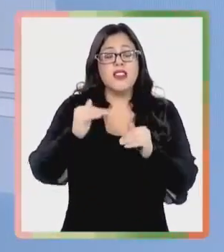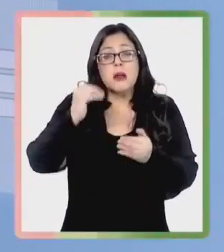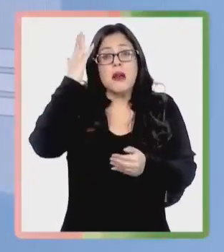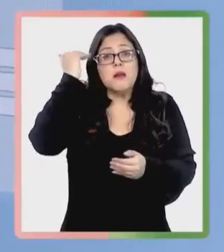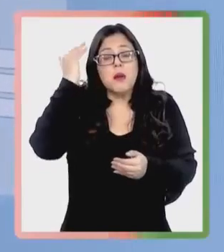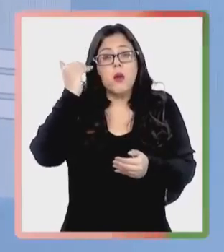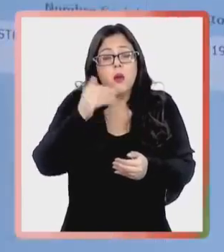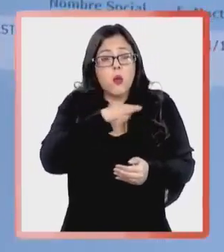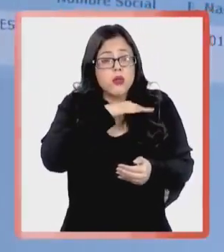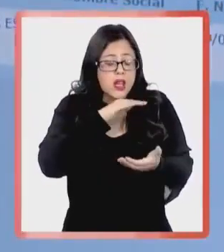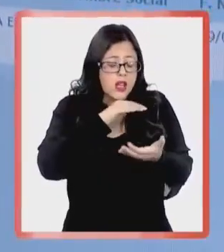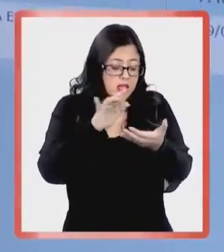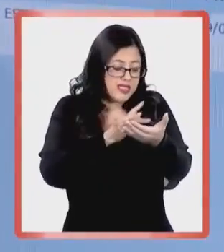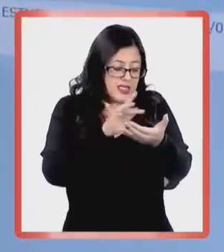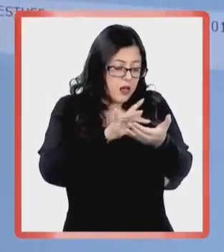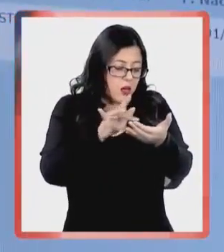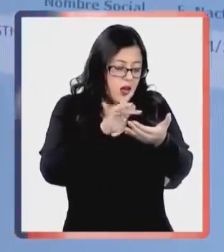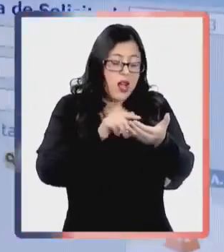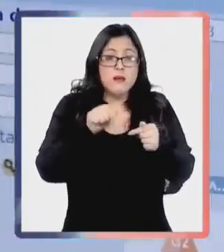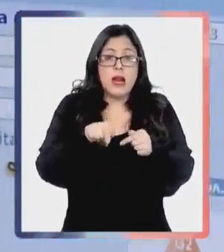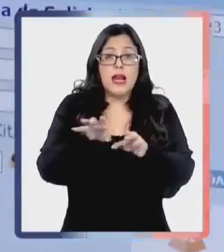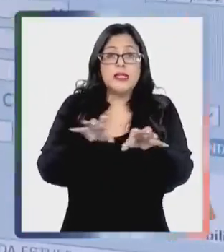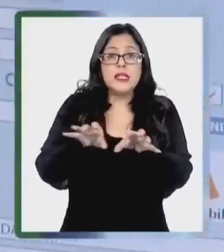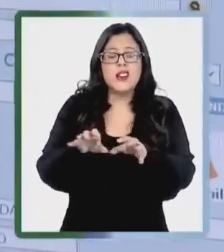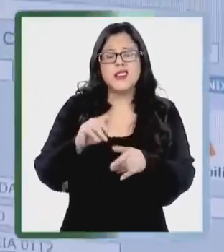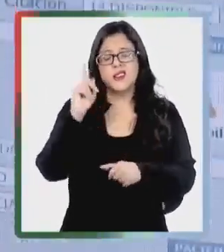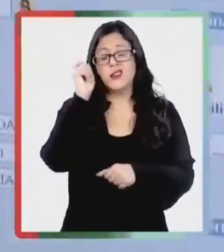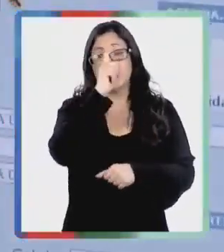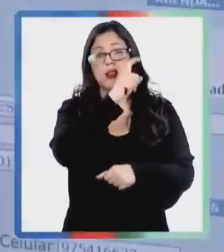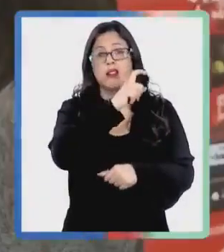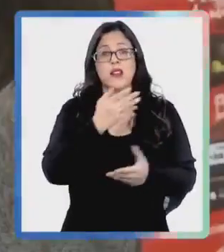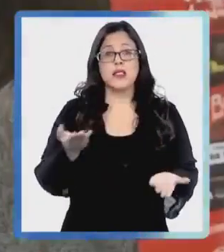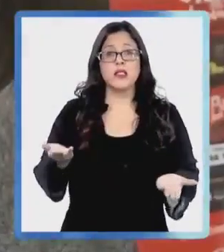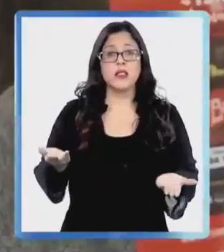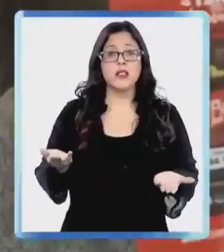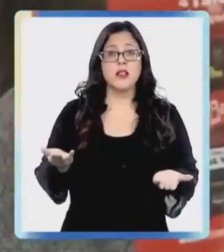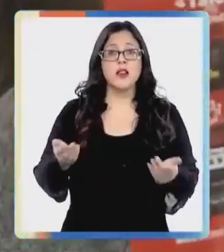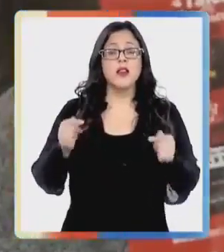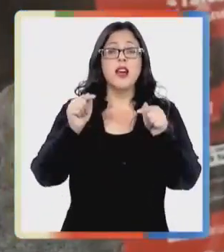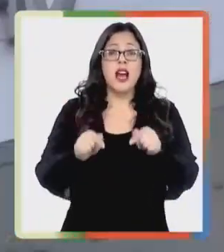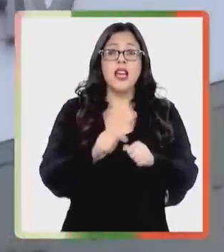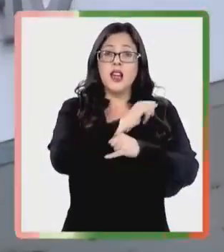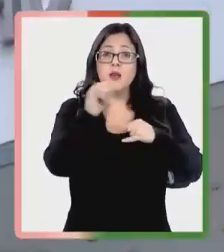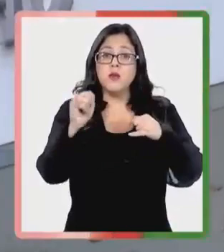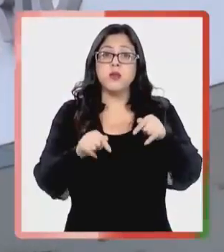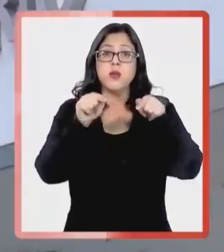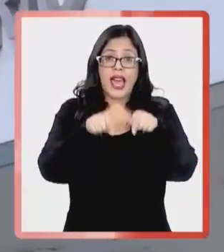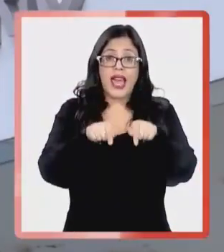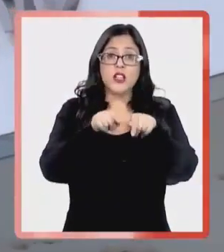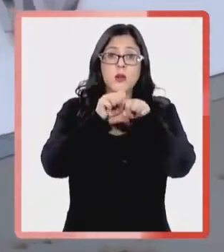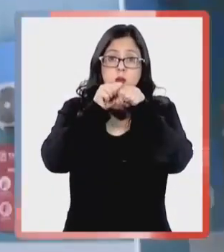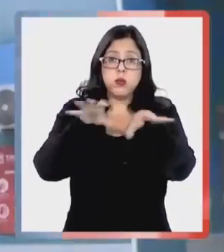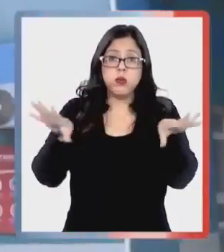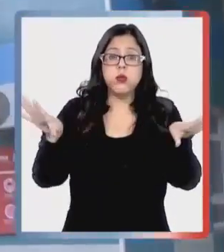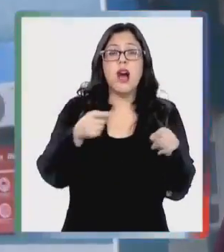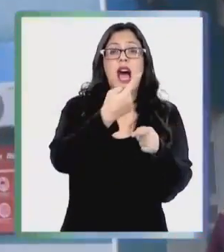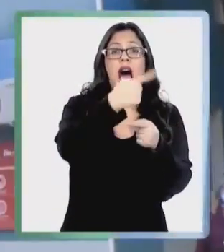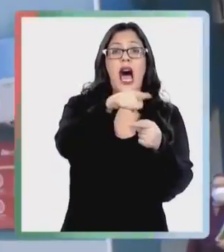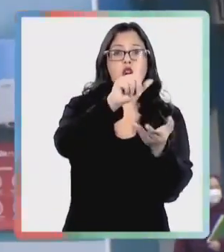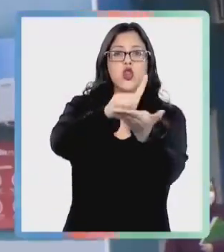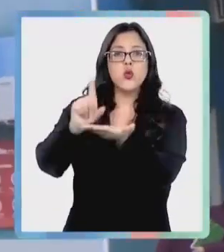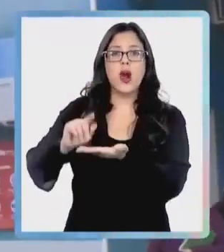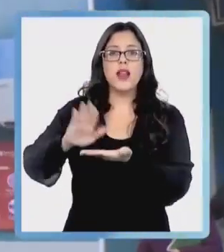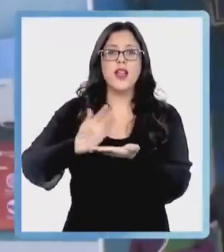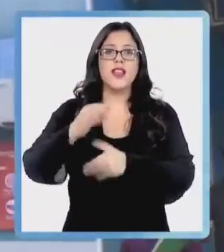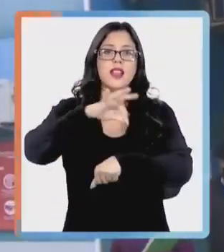sabe utilizar el celular para esas cosas y se complica. Se espera que en un corto plazo este sistema se pueda implementar al resto de los centros